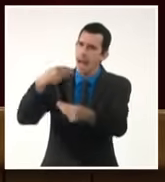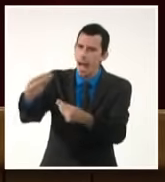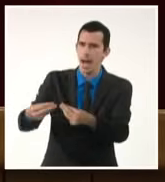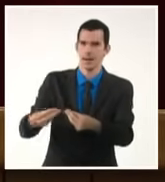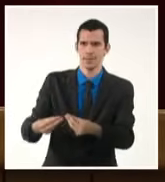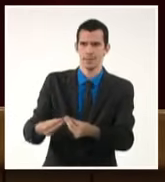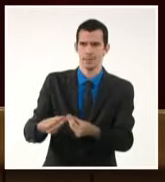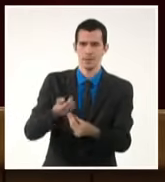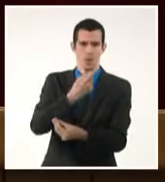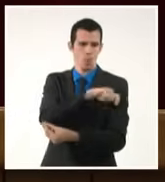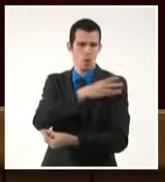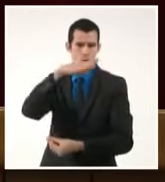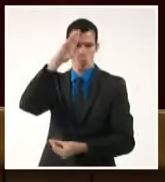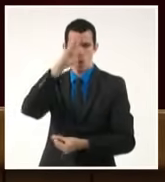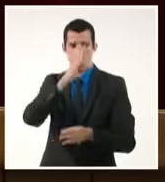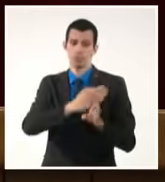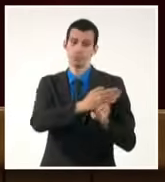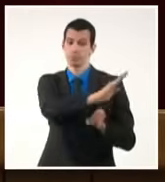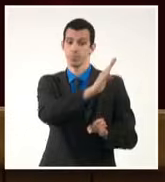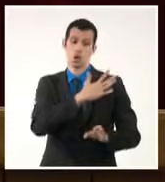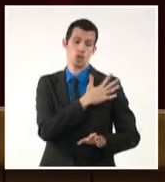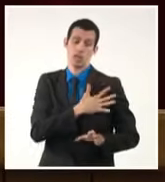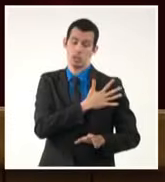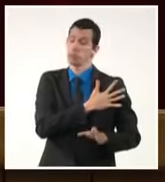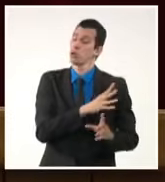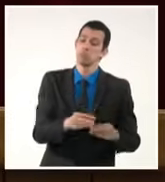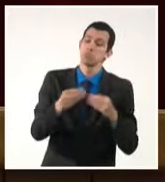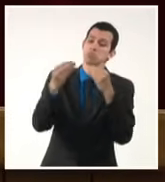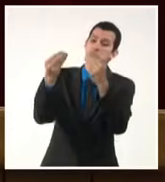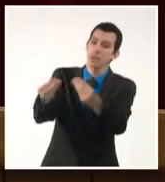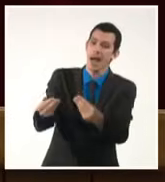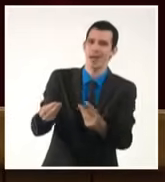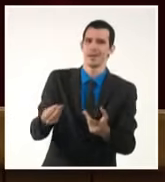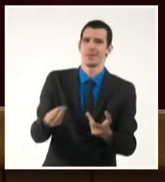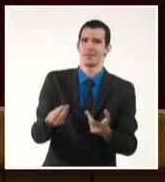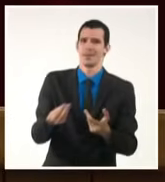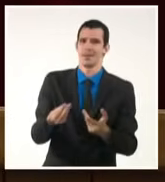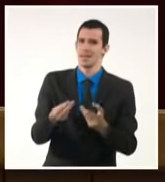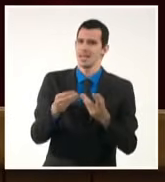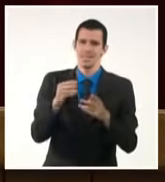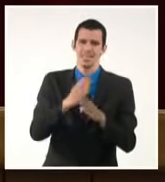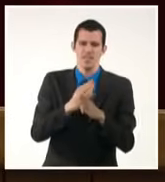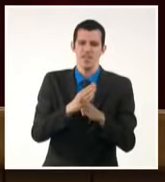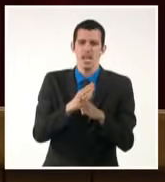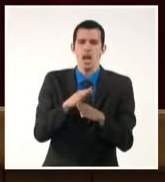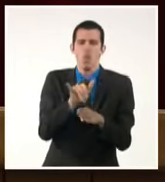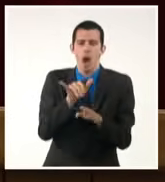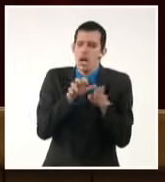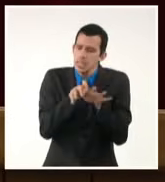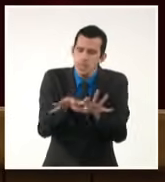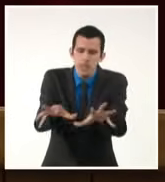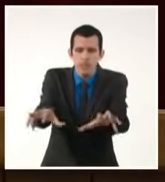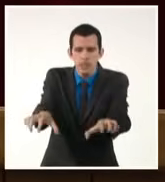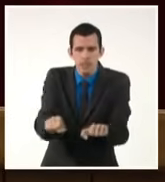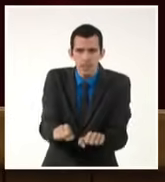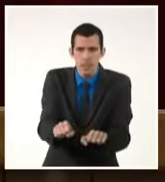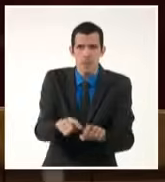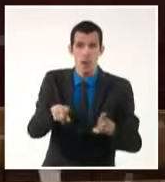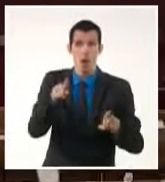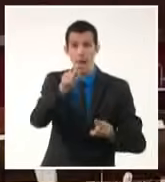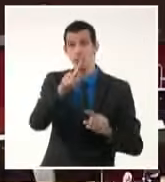el gobierno de Estados Unidos, que certificará si las disposiciones de esa perversa ley se han